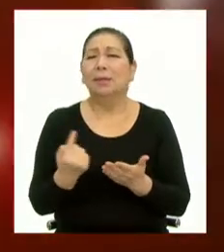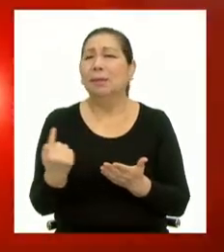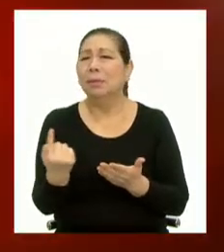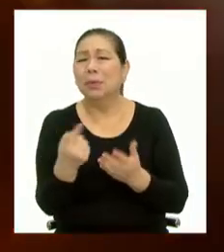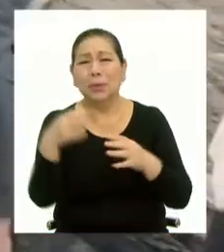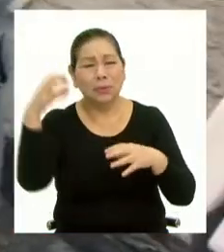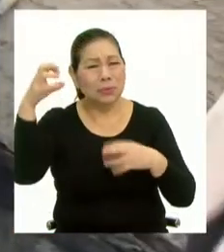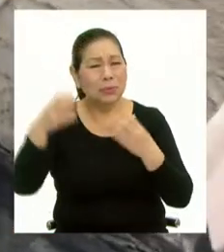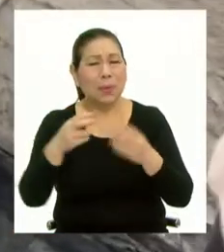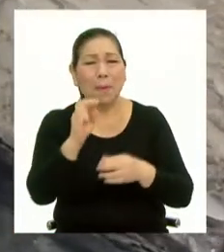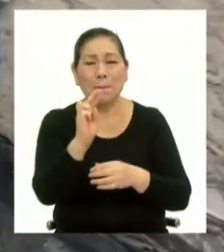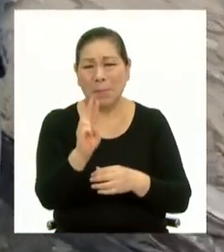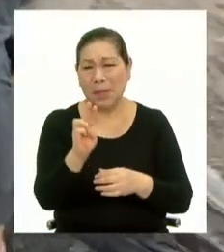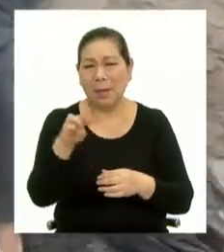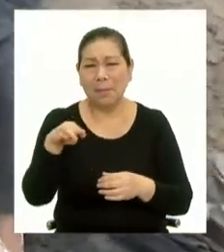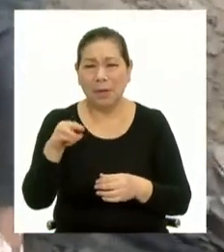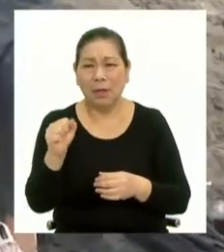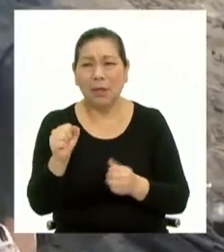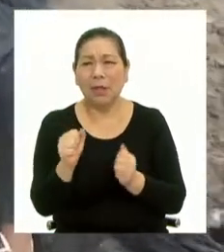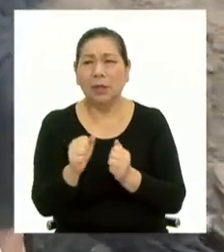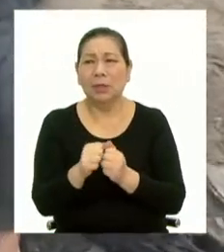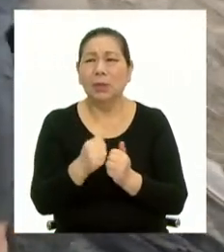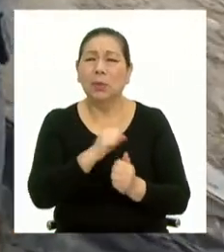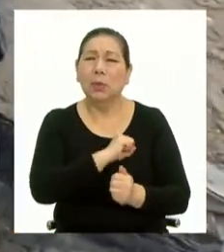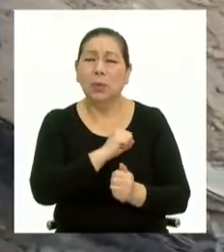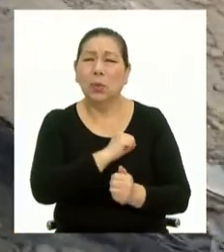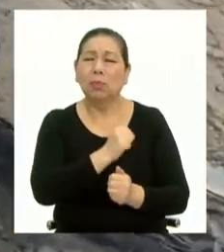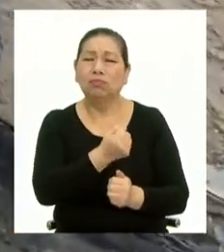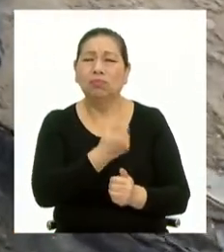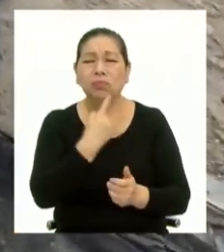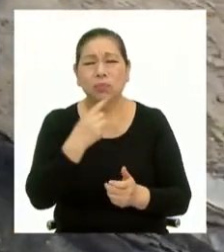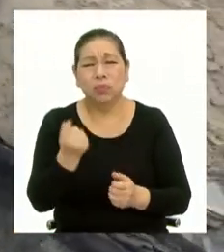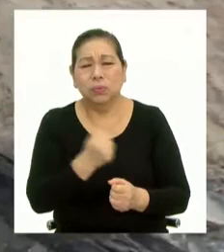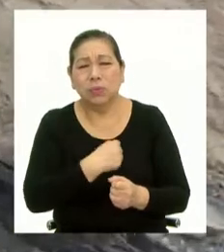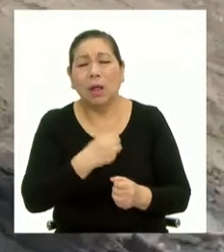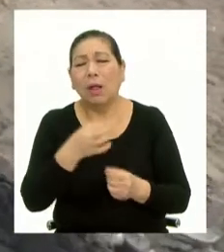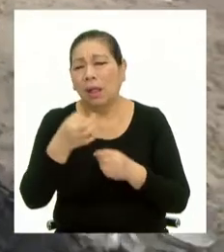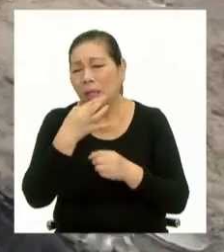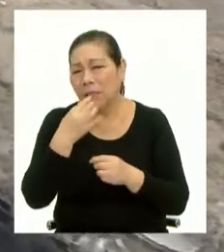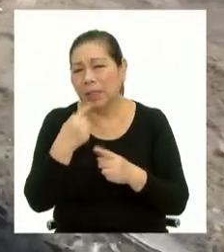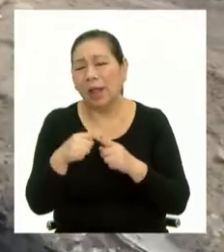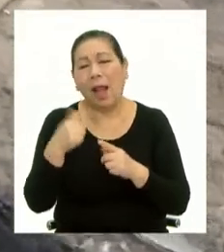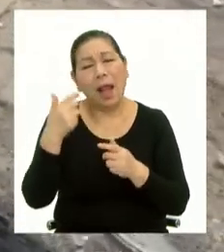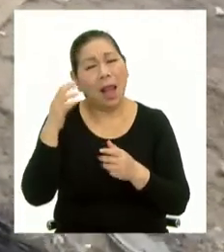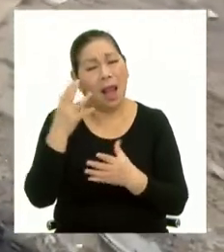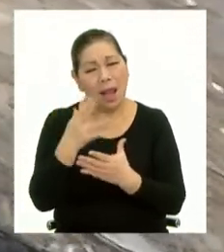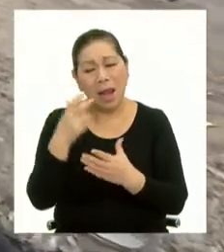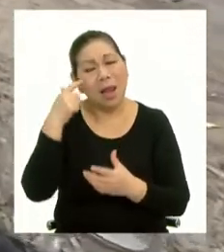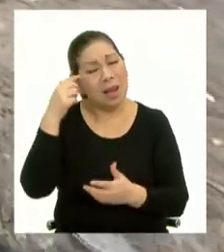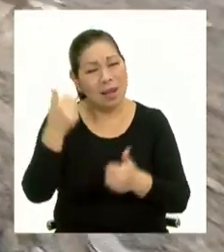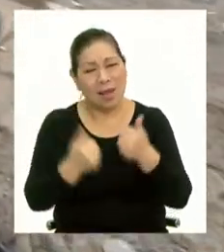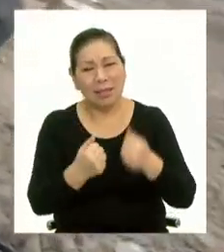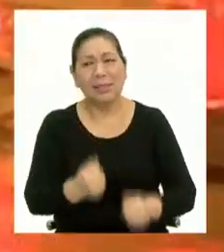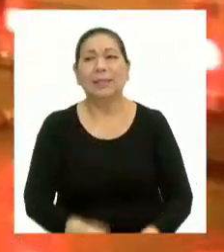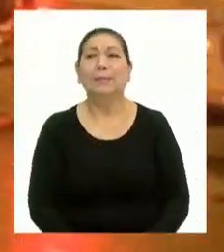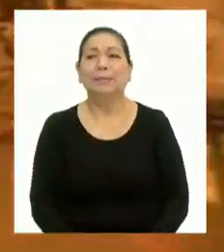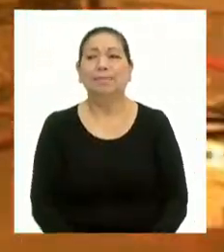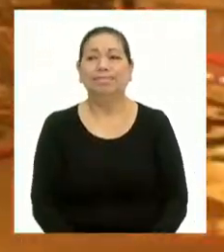incendio en Villa Salvador hay un niño con mal cardíaco que necesita urgente medicamentos y leche. Vamos a volver con los detalles.